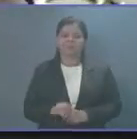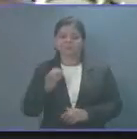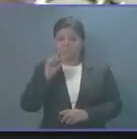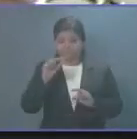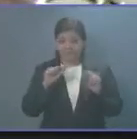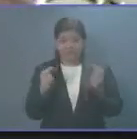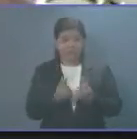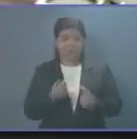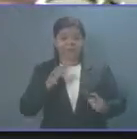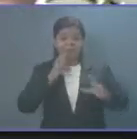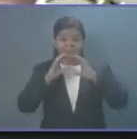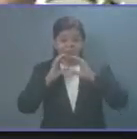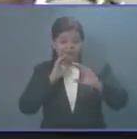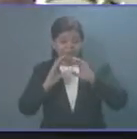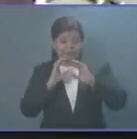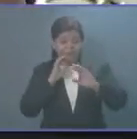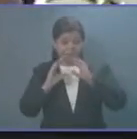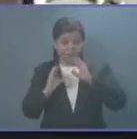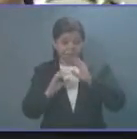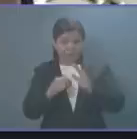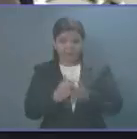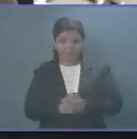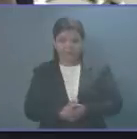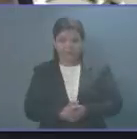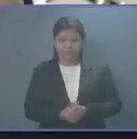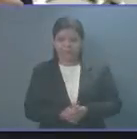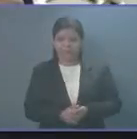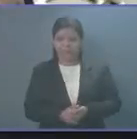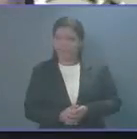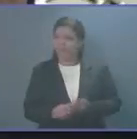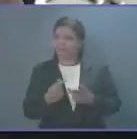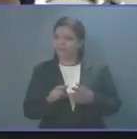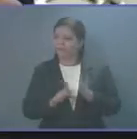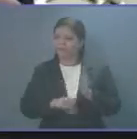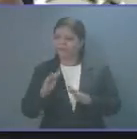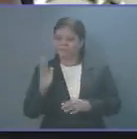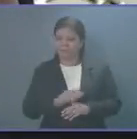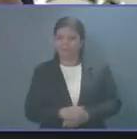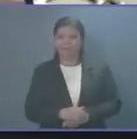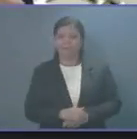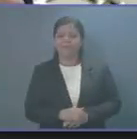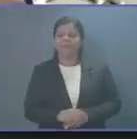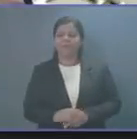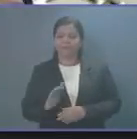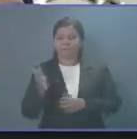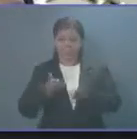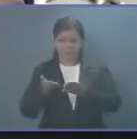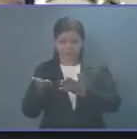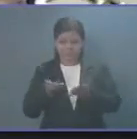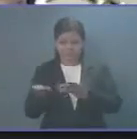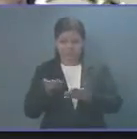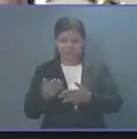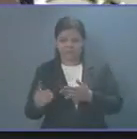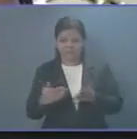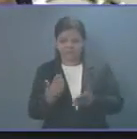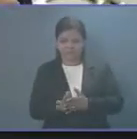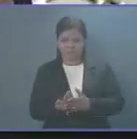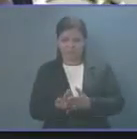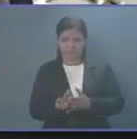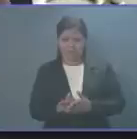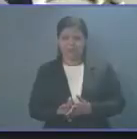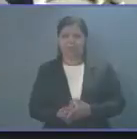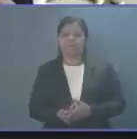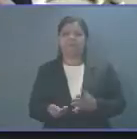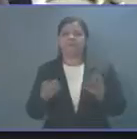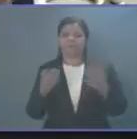de comunicación con espíritu comunitario, de servicio a la comunidad, que también debe